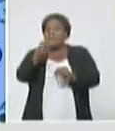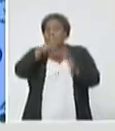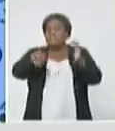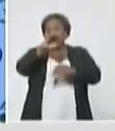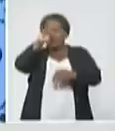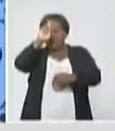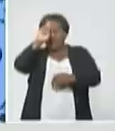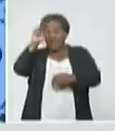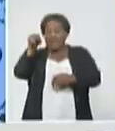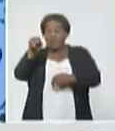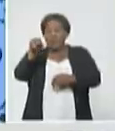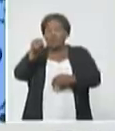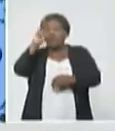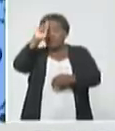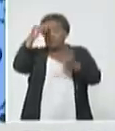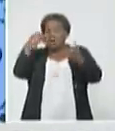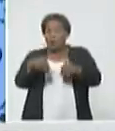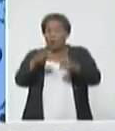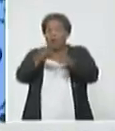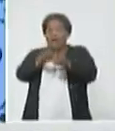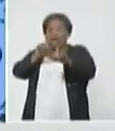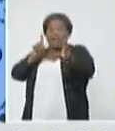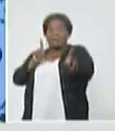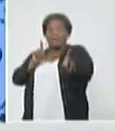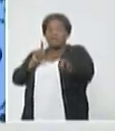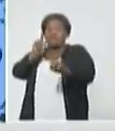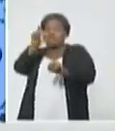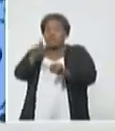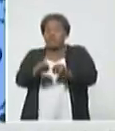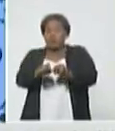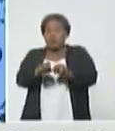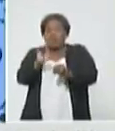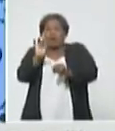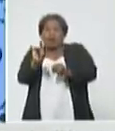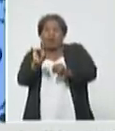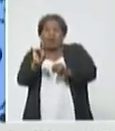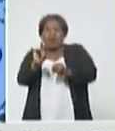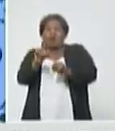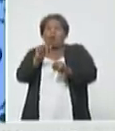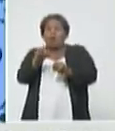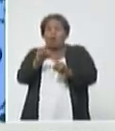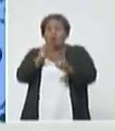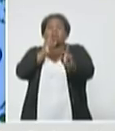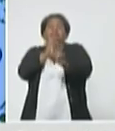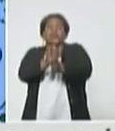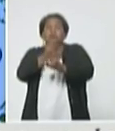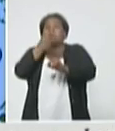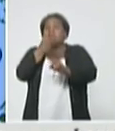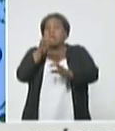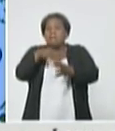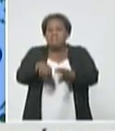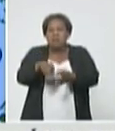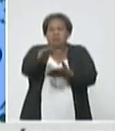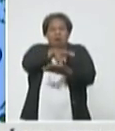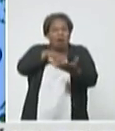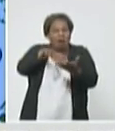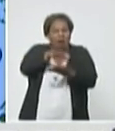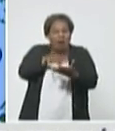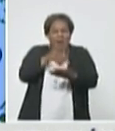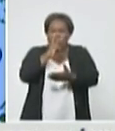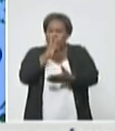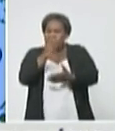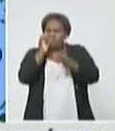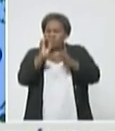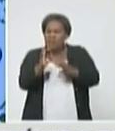para el aislamiento, sospechosos y contactos pueden estar en la misma área y ser atendidos por el mismo personal, como médicos y